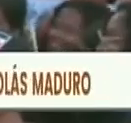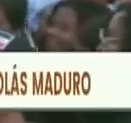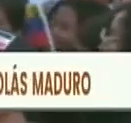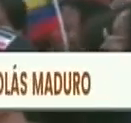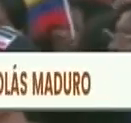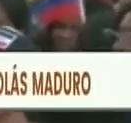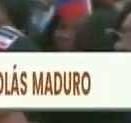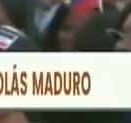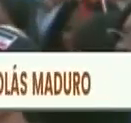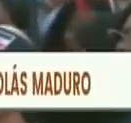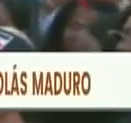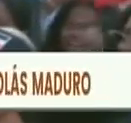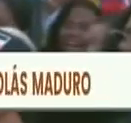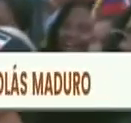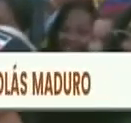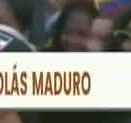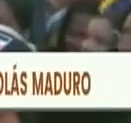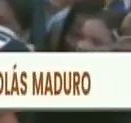¡Viva! ¿Cómo están ustedes?